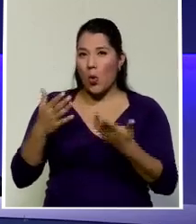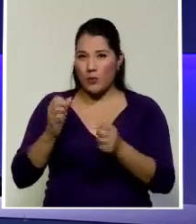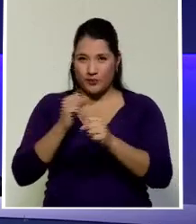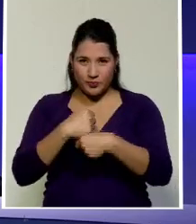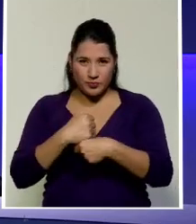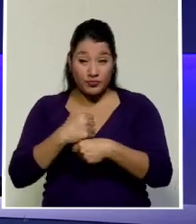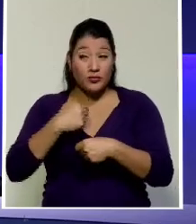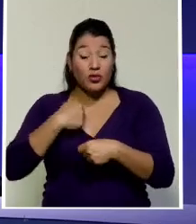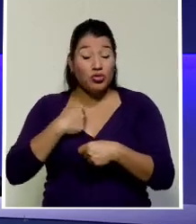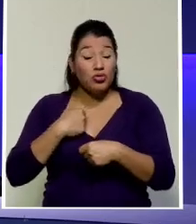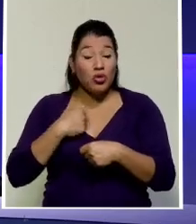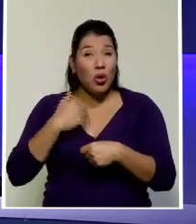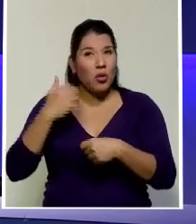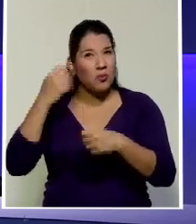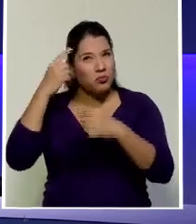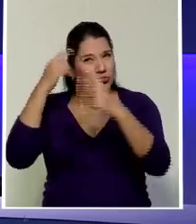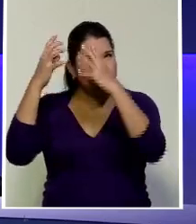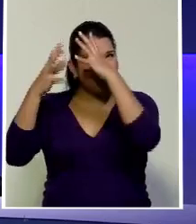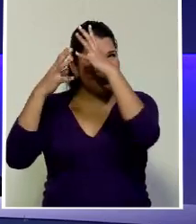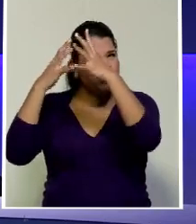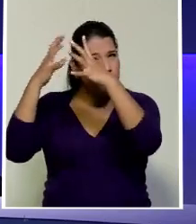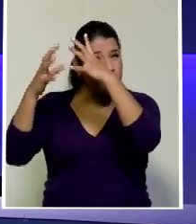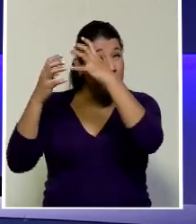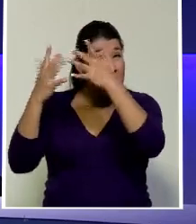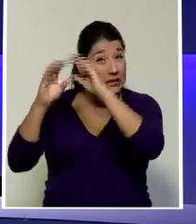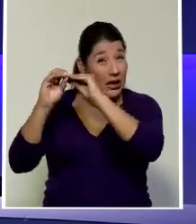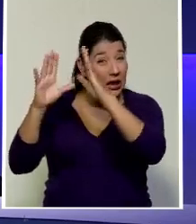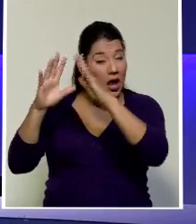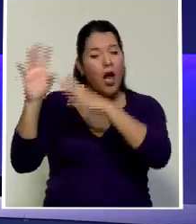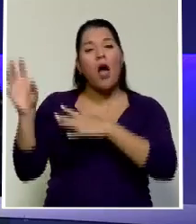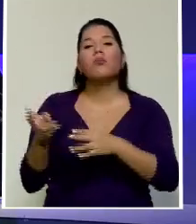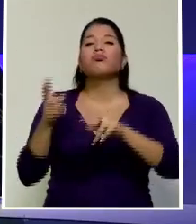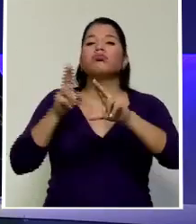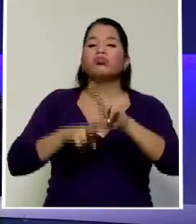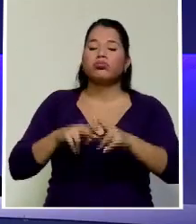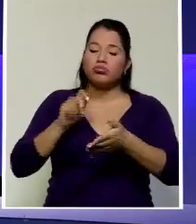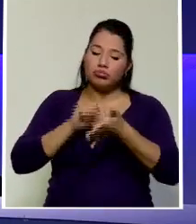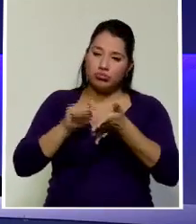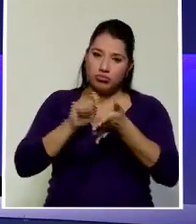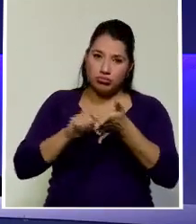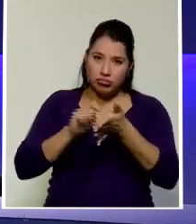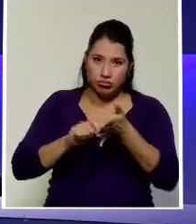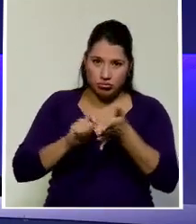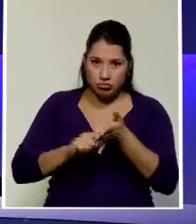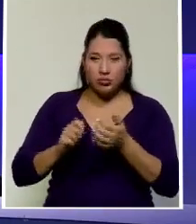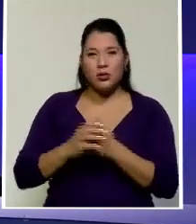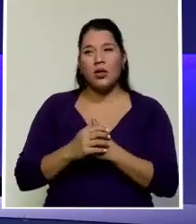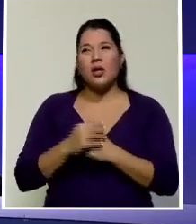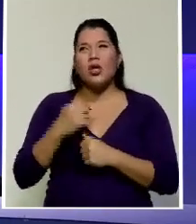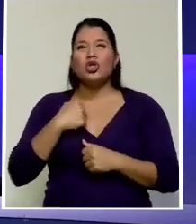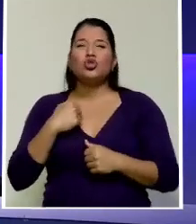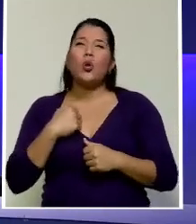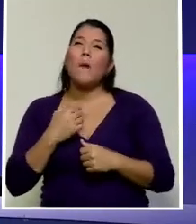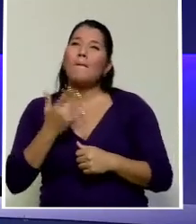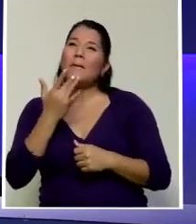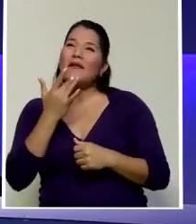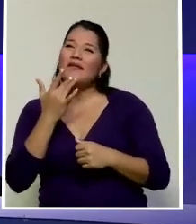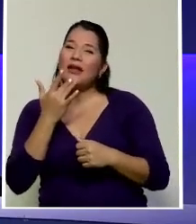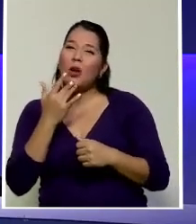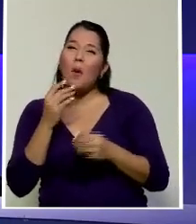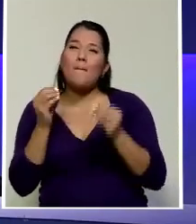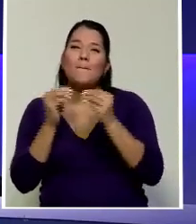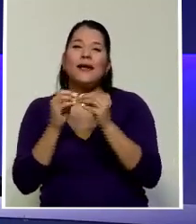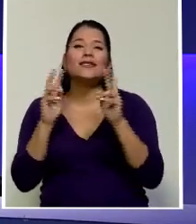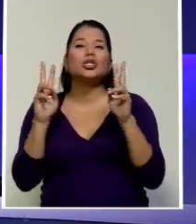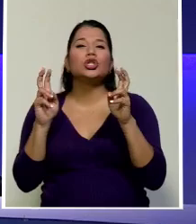una obra, de una novela, porque sí me ha dado en los últimos años por escribir más novela que relato, ¿no? Y la novela tiene un tipo de concentración especial que